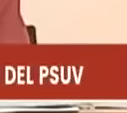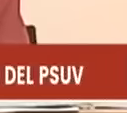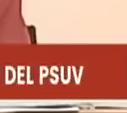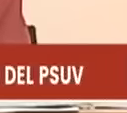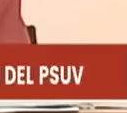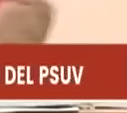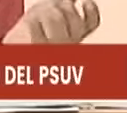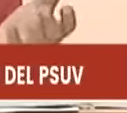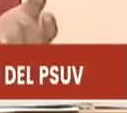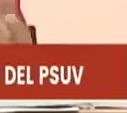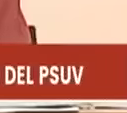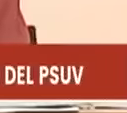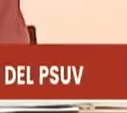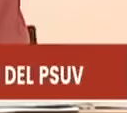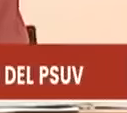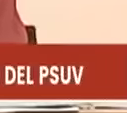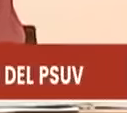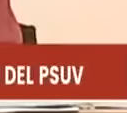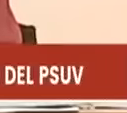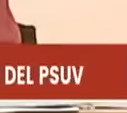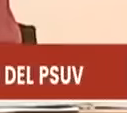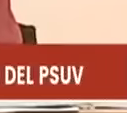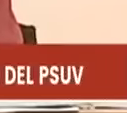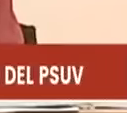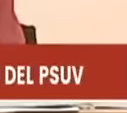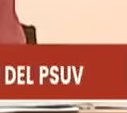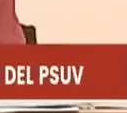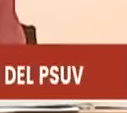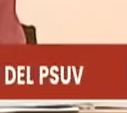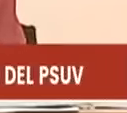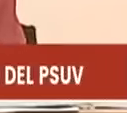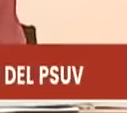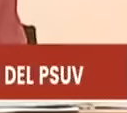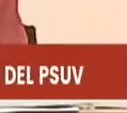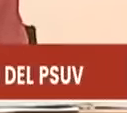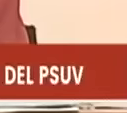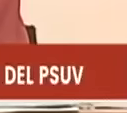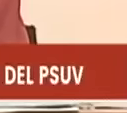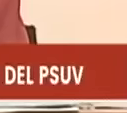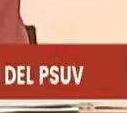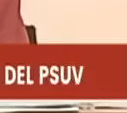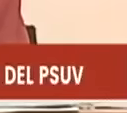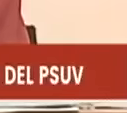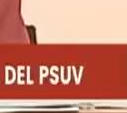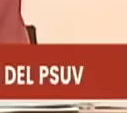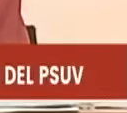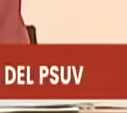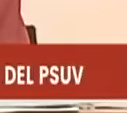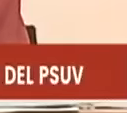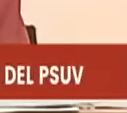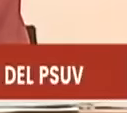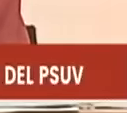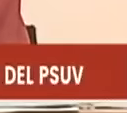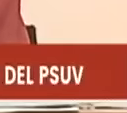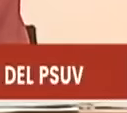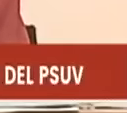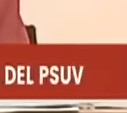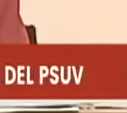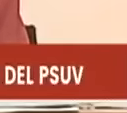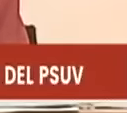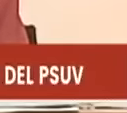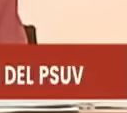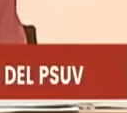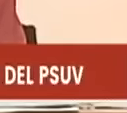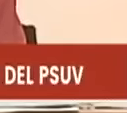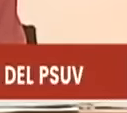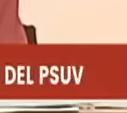a mí tampoco decirlo, pero son extraordinarios, pero habla del crecimiento de un país, crecimiento económico, de la